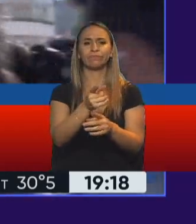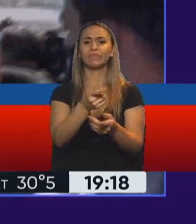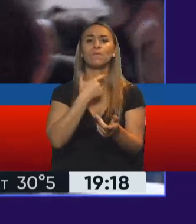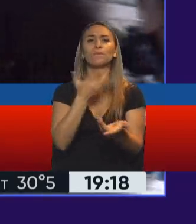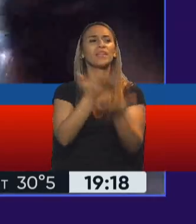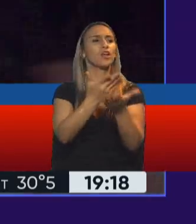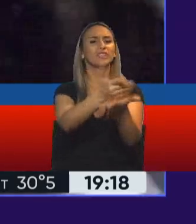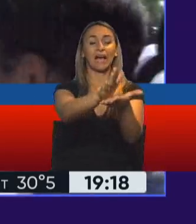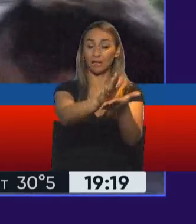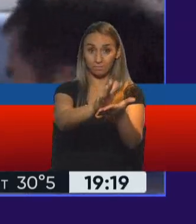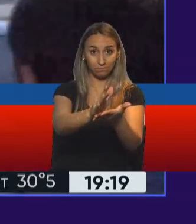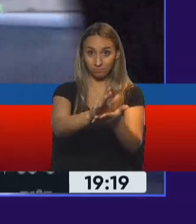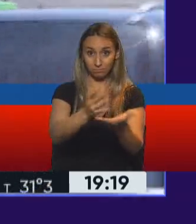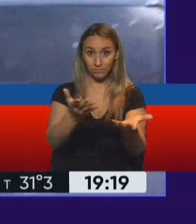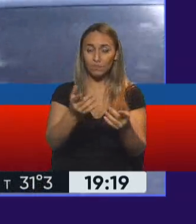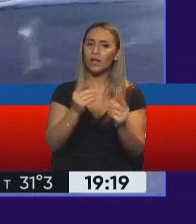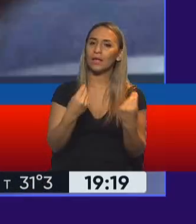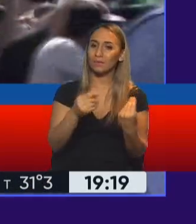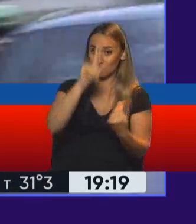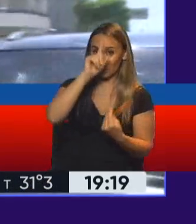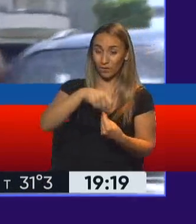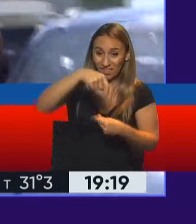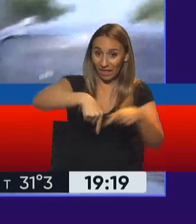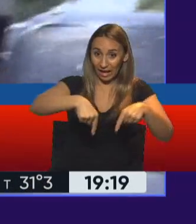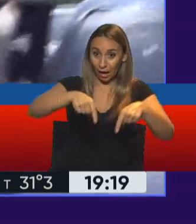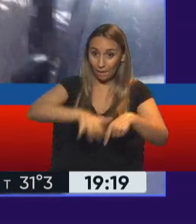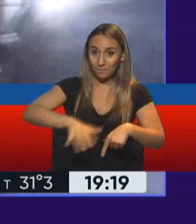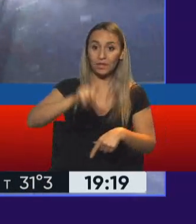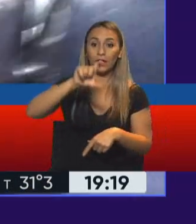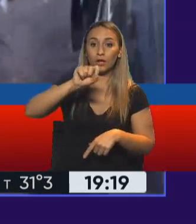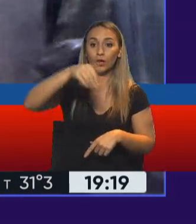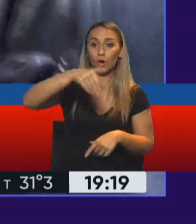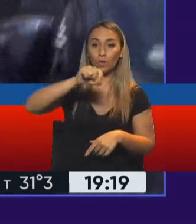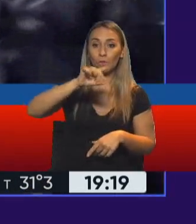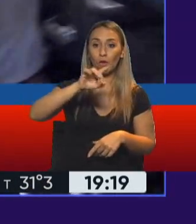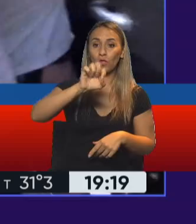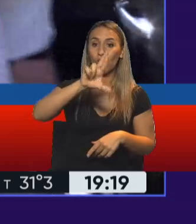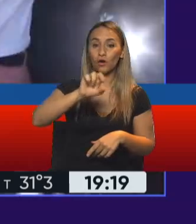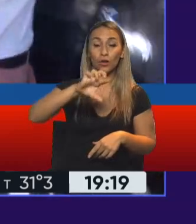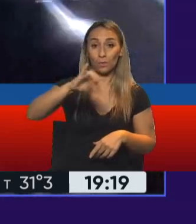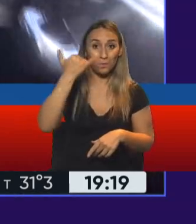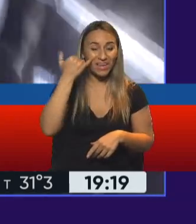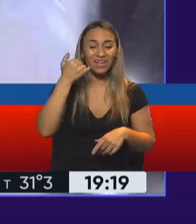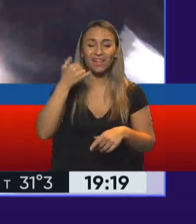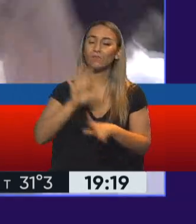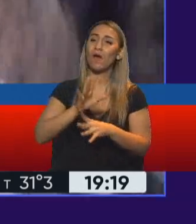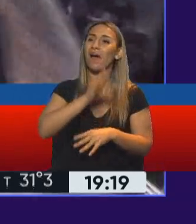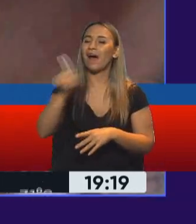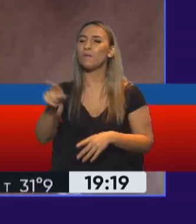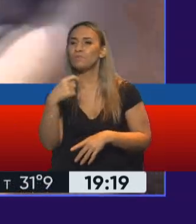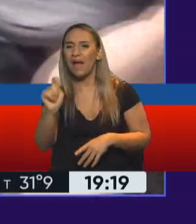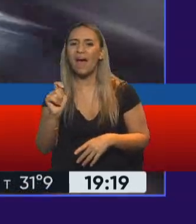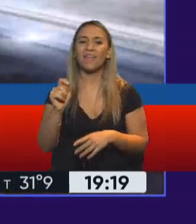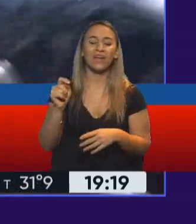del club de pádel de acá, de Comodoro Pi. No juegan al tenis, no juegan al pádel, y confirmaron al juez